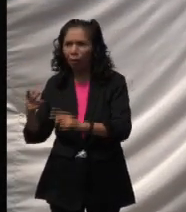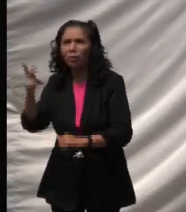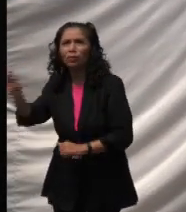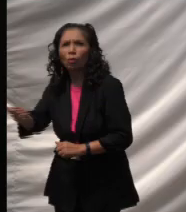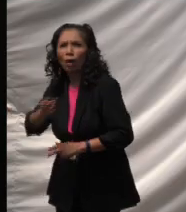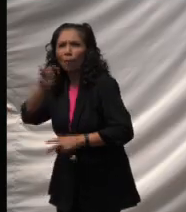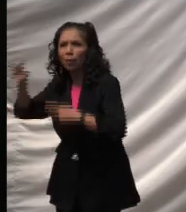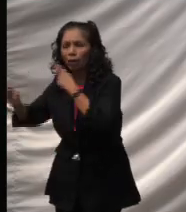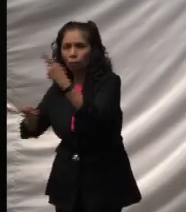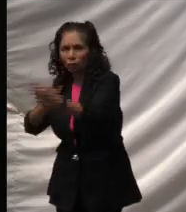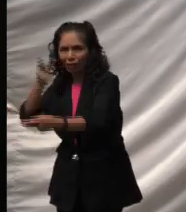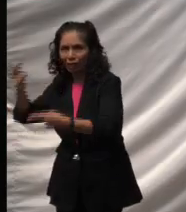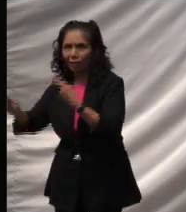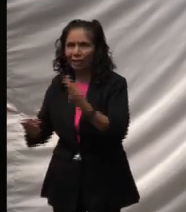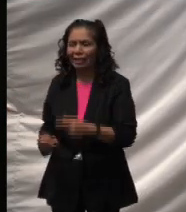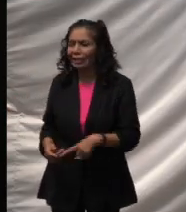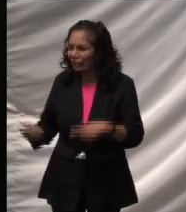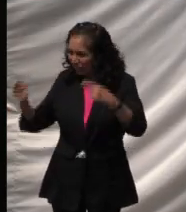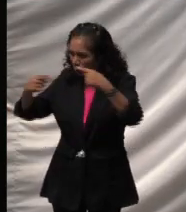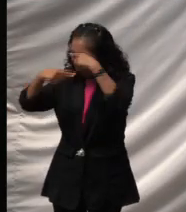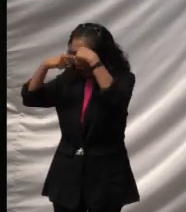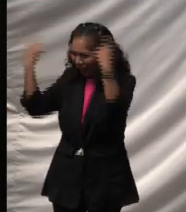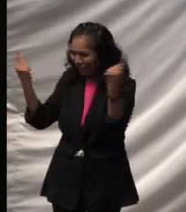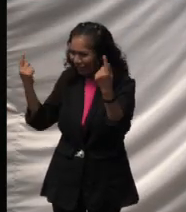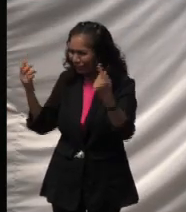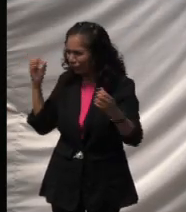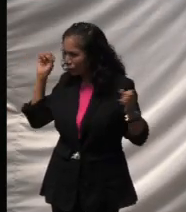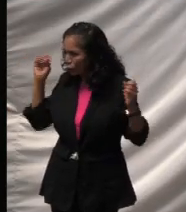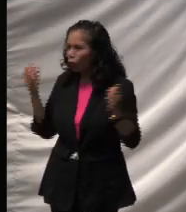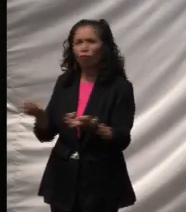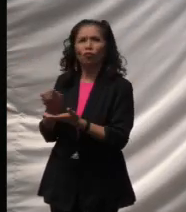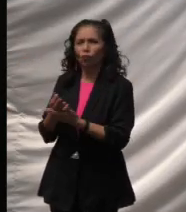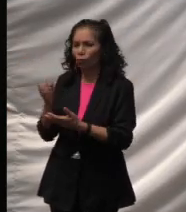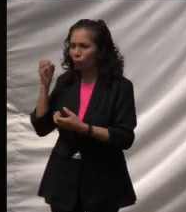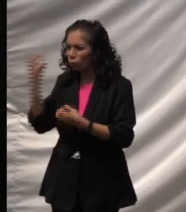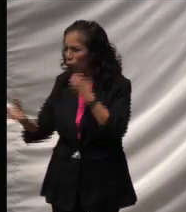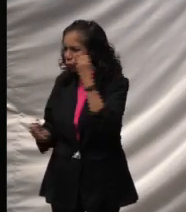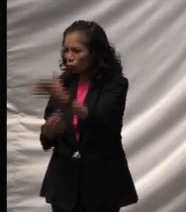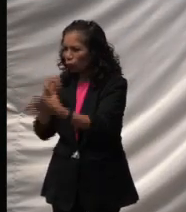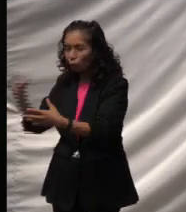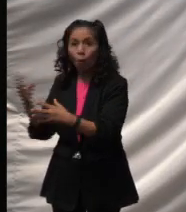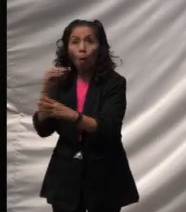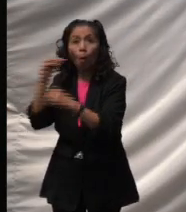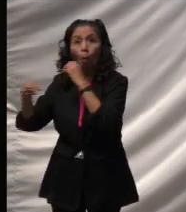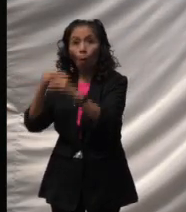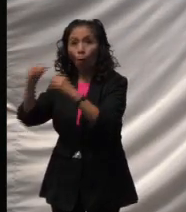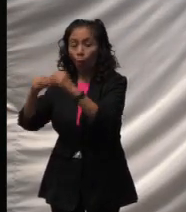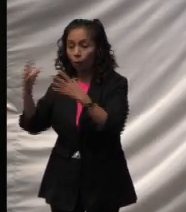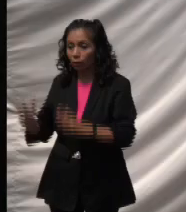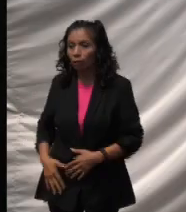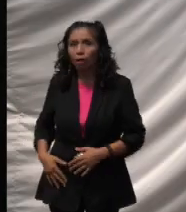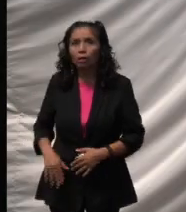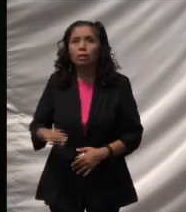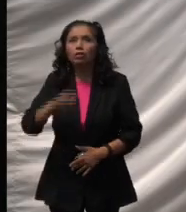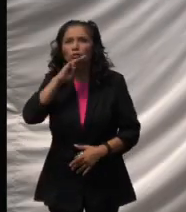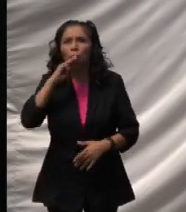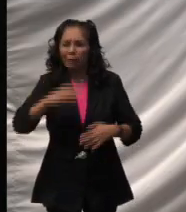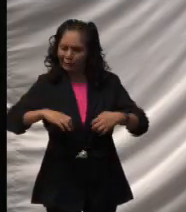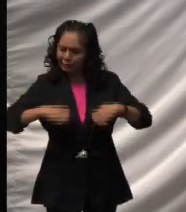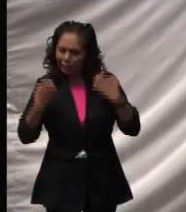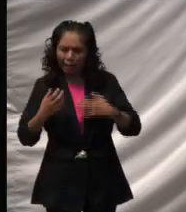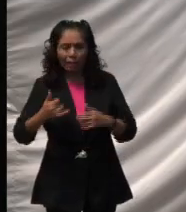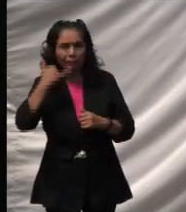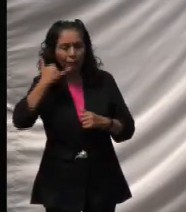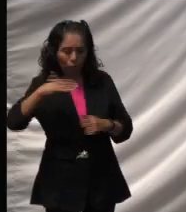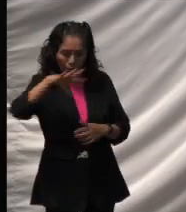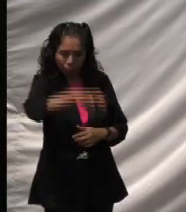cuestionarla. Allison se hartó y le mal contestó a su mamá. Por lo que discutieron, le decomisó su celular y aprovechó a